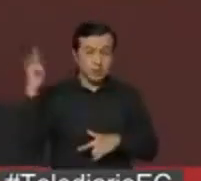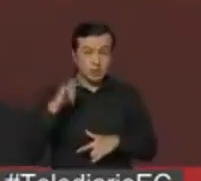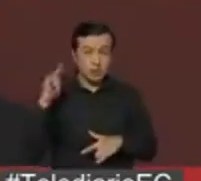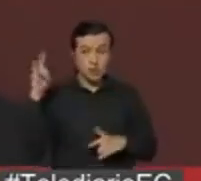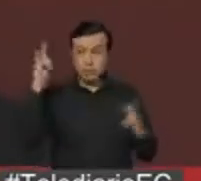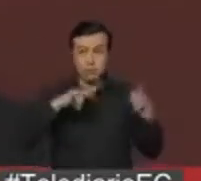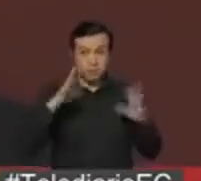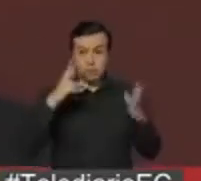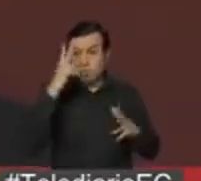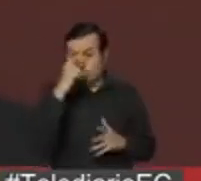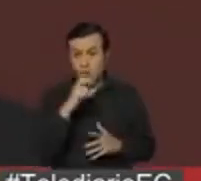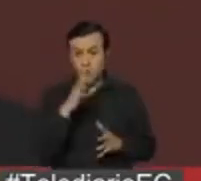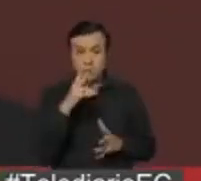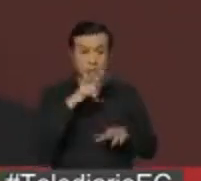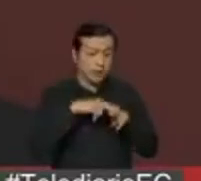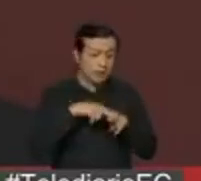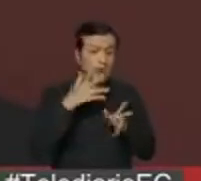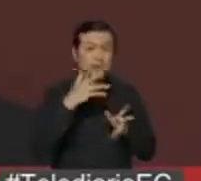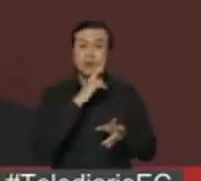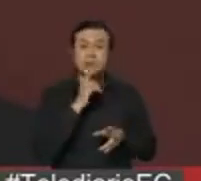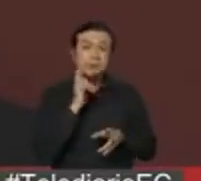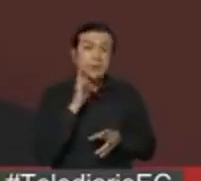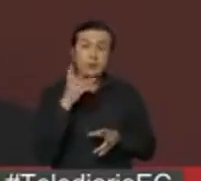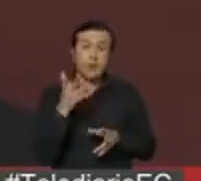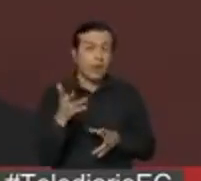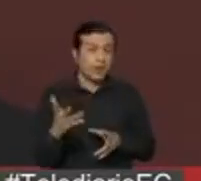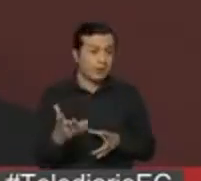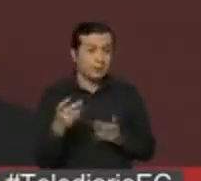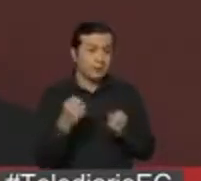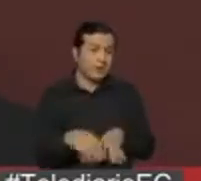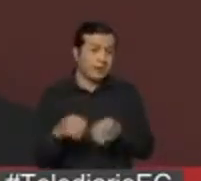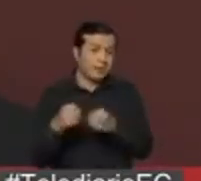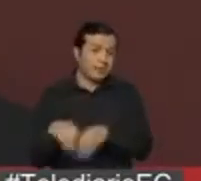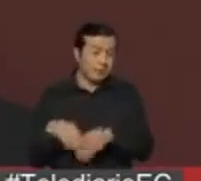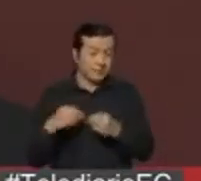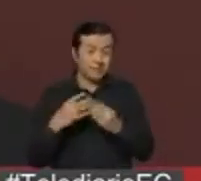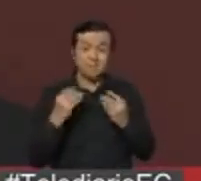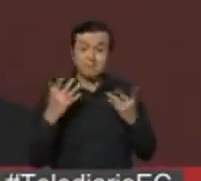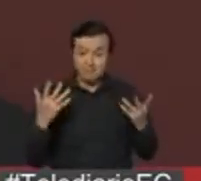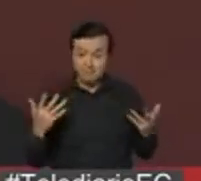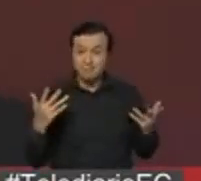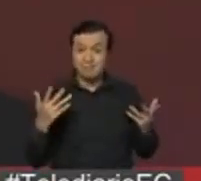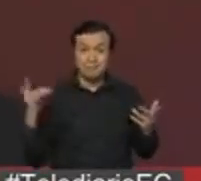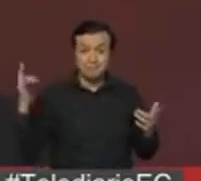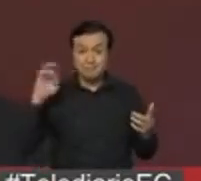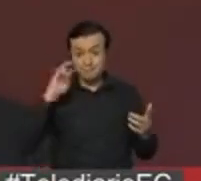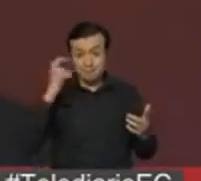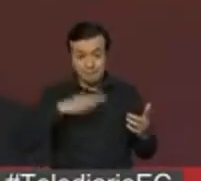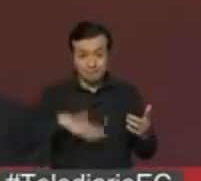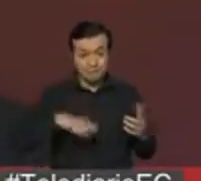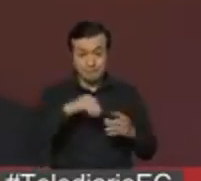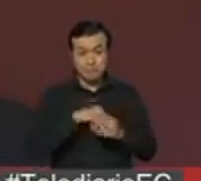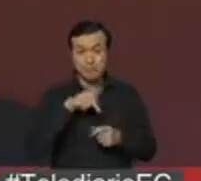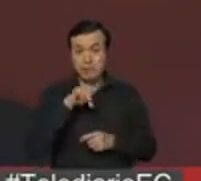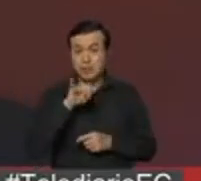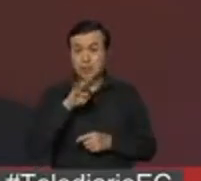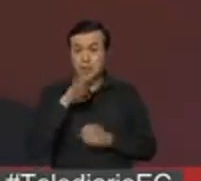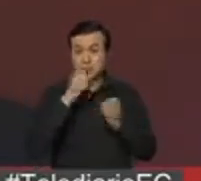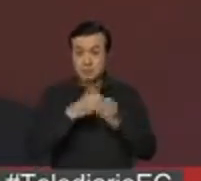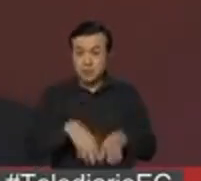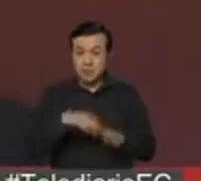no hay hoteles, no hay taxis, no hay restaurantes, no hay operadores. Entonces, la pérdida en el sector turístico, en el Producto Interno Bruto, es de alrededor